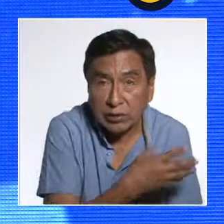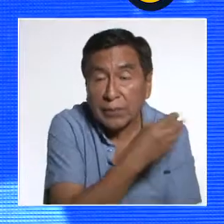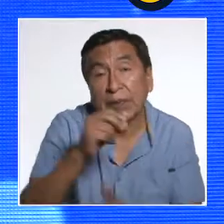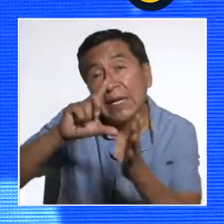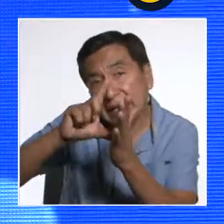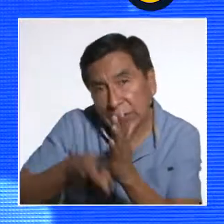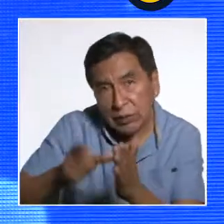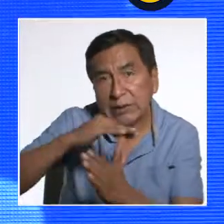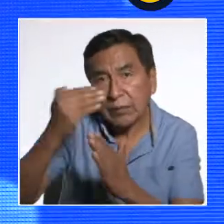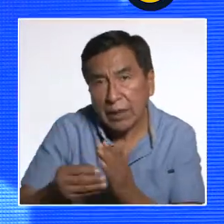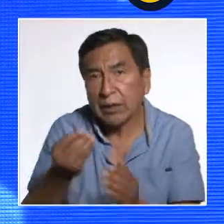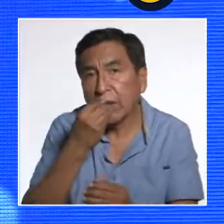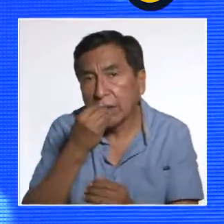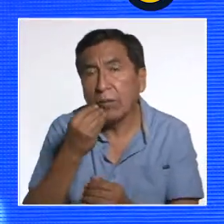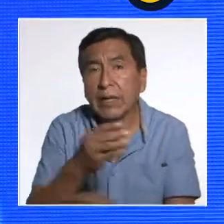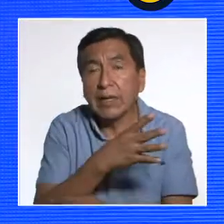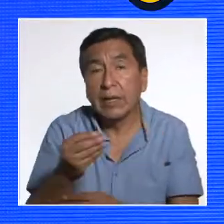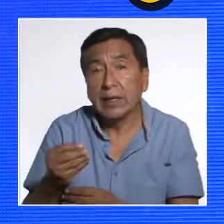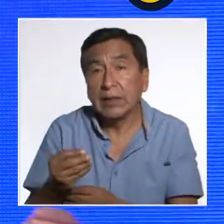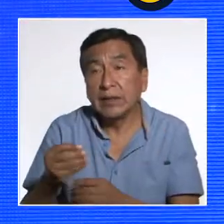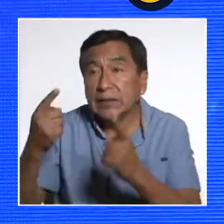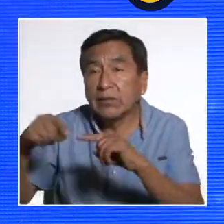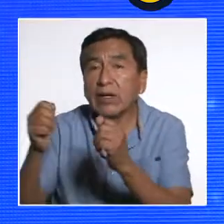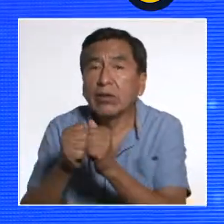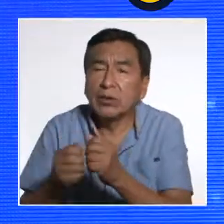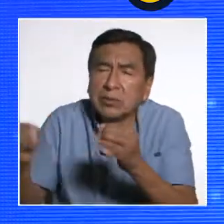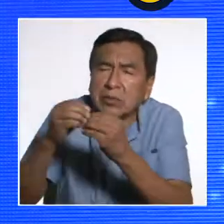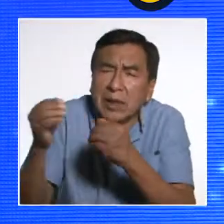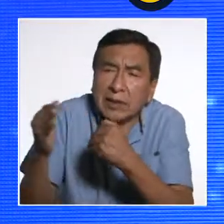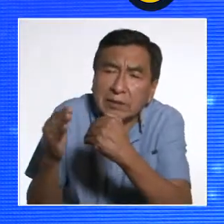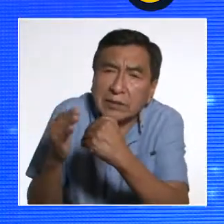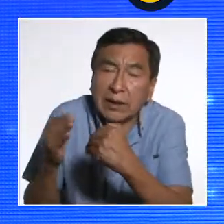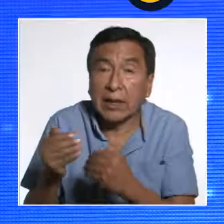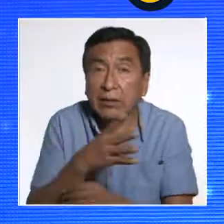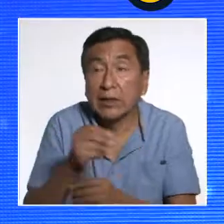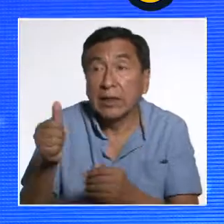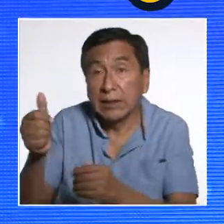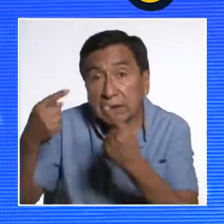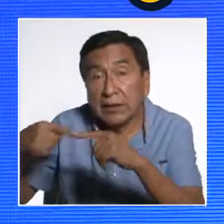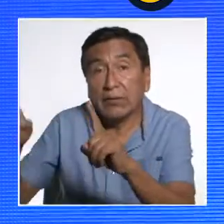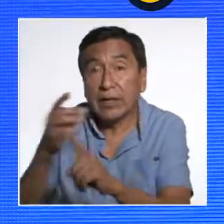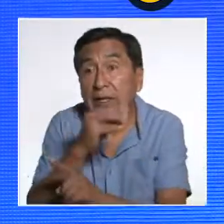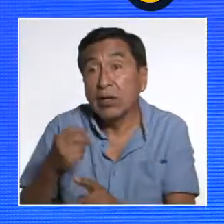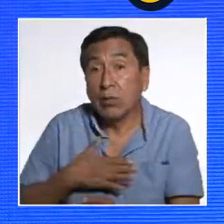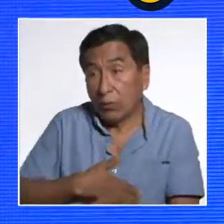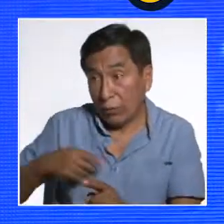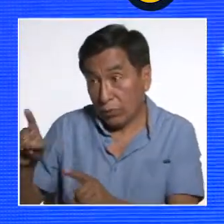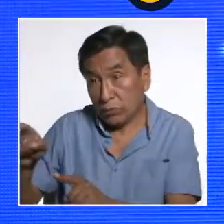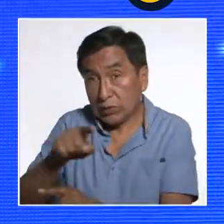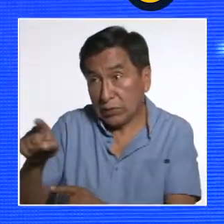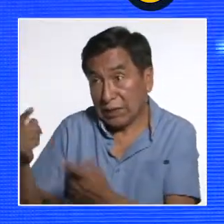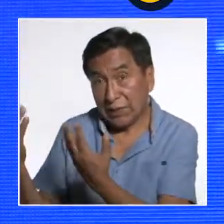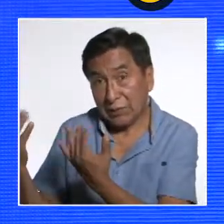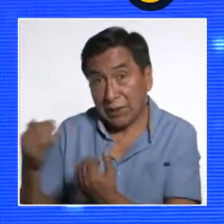de haber cenado, se fue con los adulados, yo siempre digo, con los íntimos, y se fue y le dijo: esperadme aquí porque voy